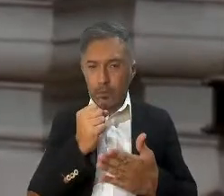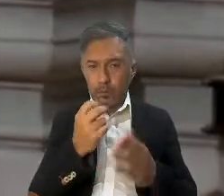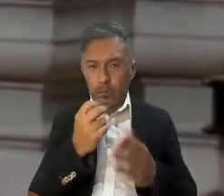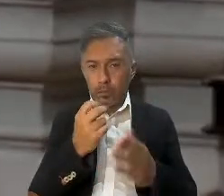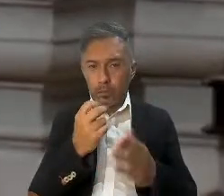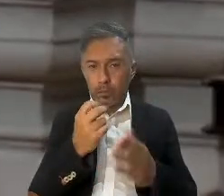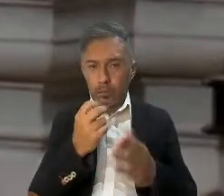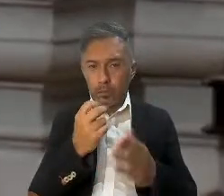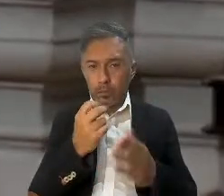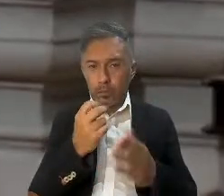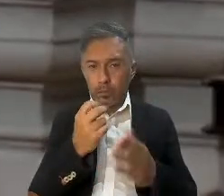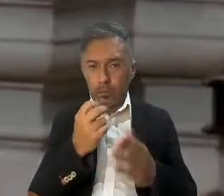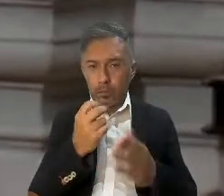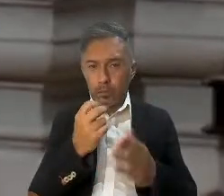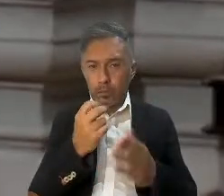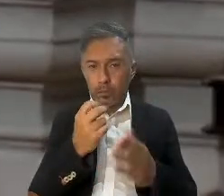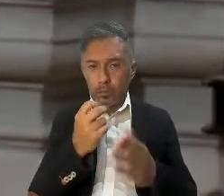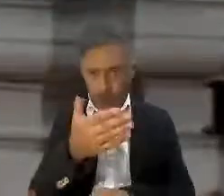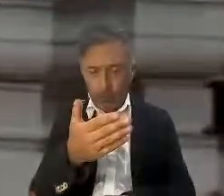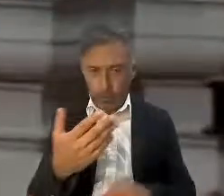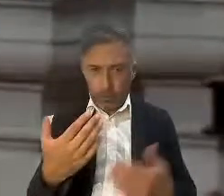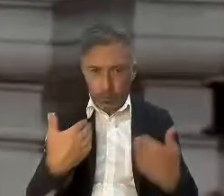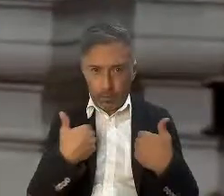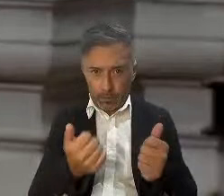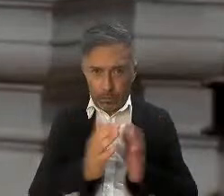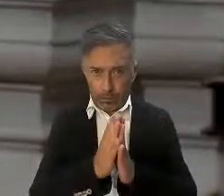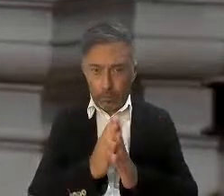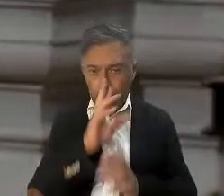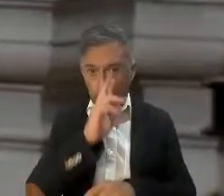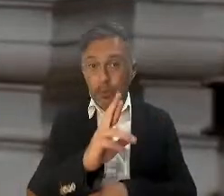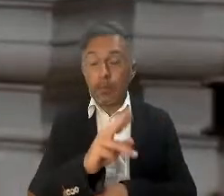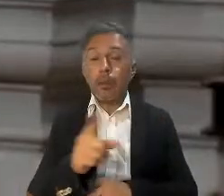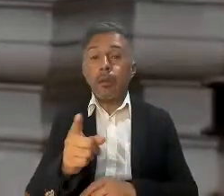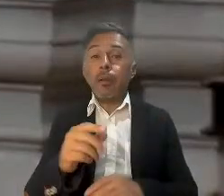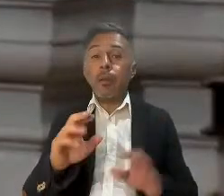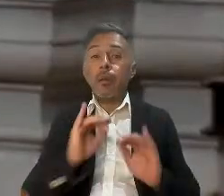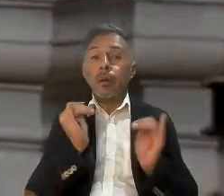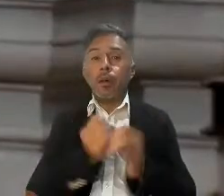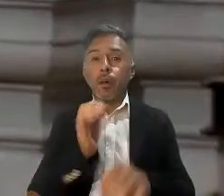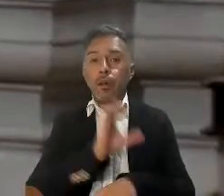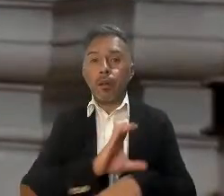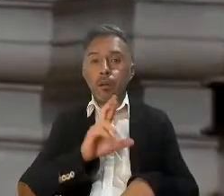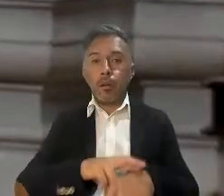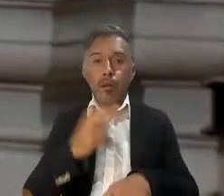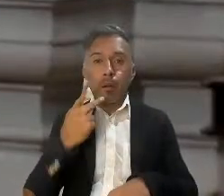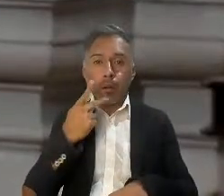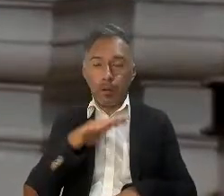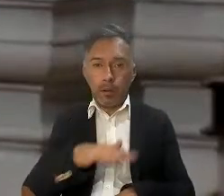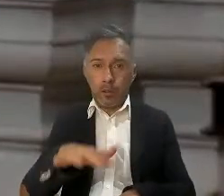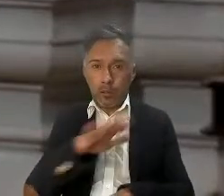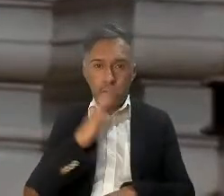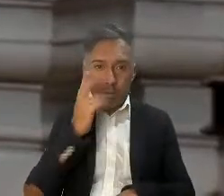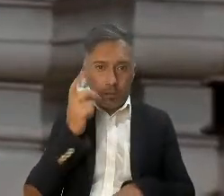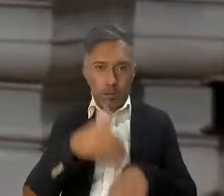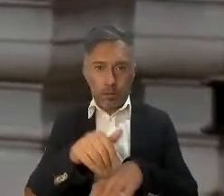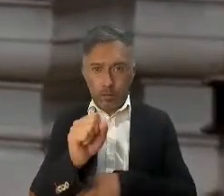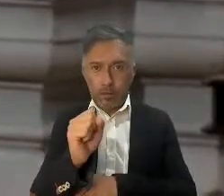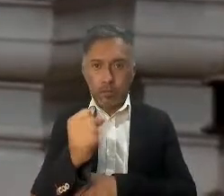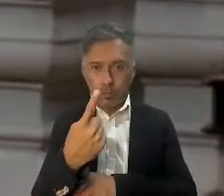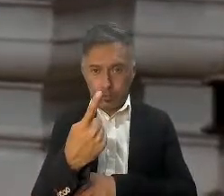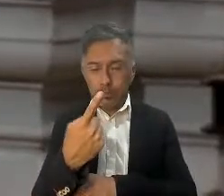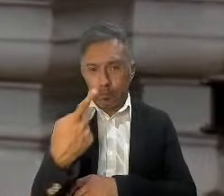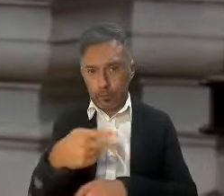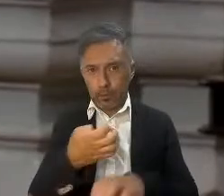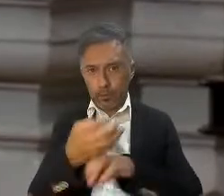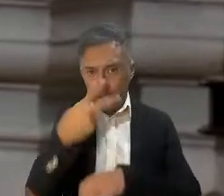nuestra elevada consideración Atentamente junta de coordinación política de la sexagésima primera legislatura del Estado de